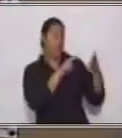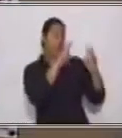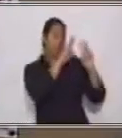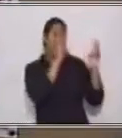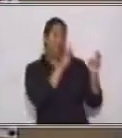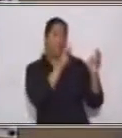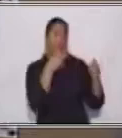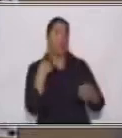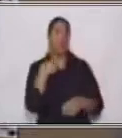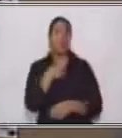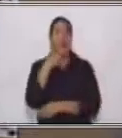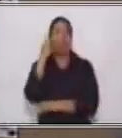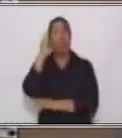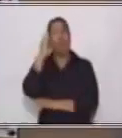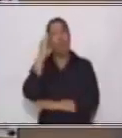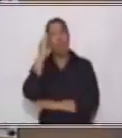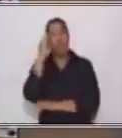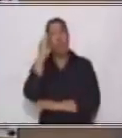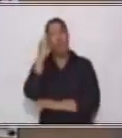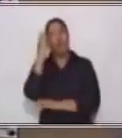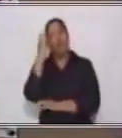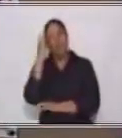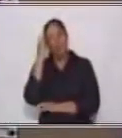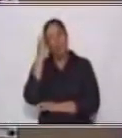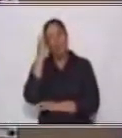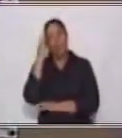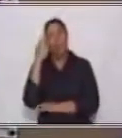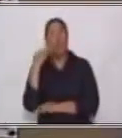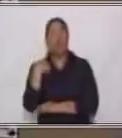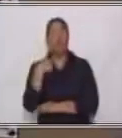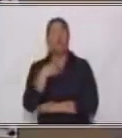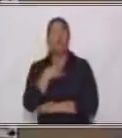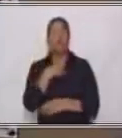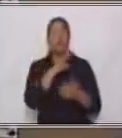razonamientos, es decir, los argumentos que nos están